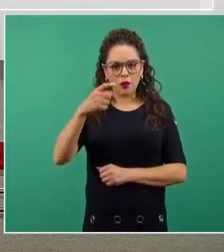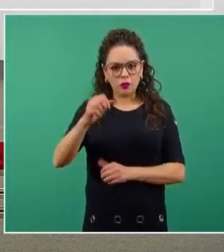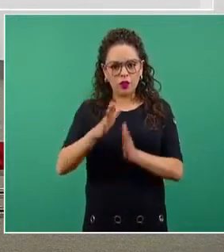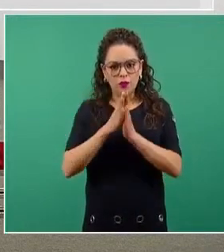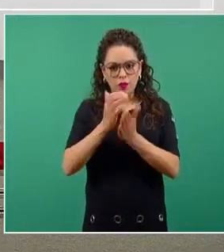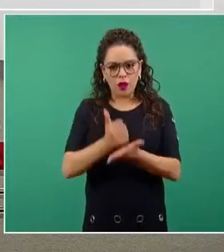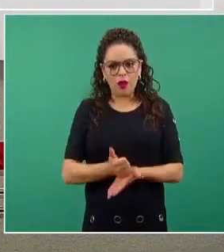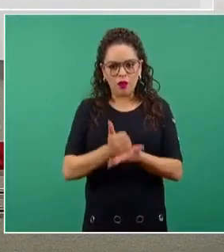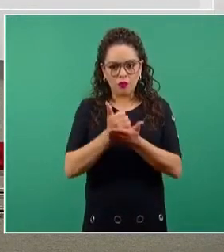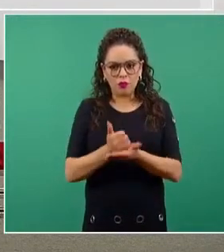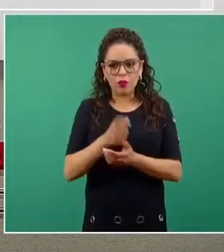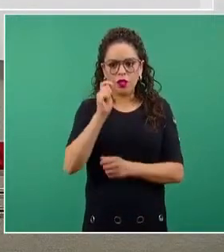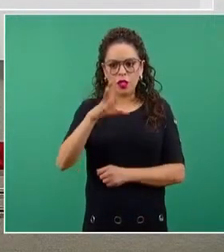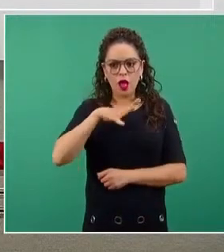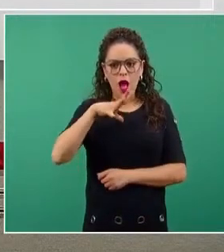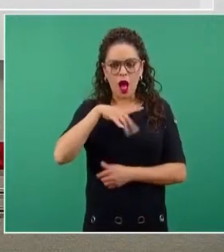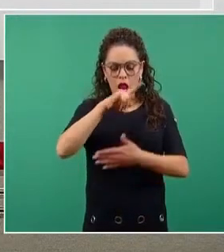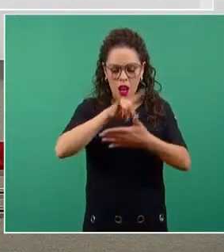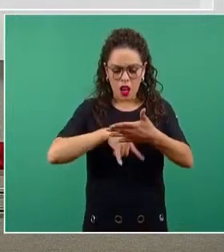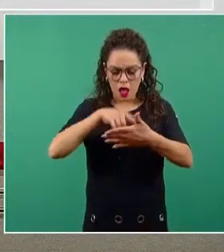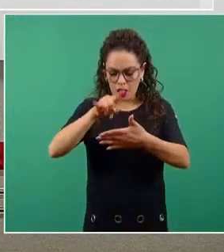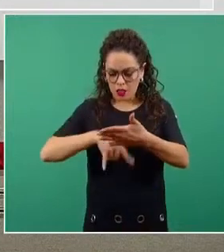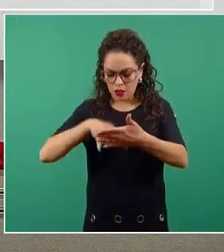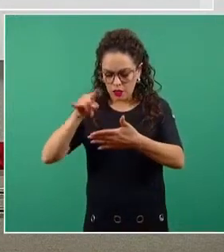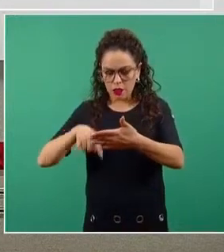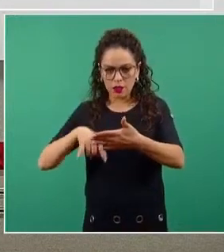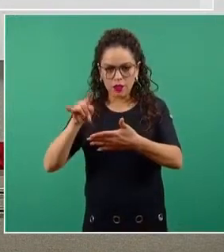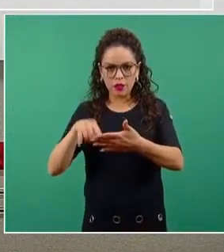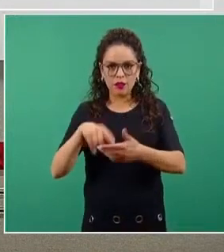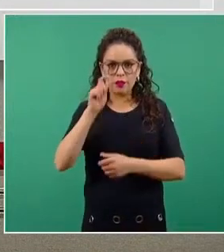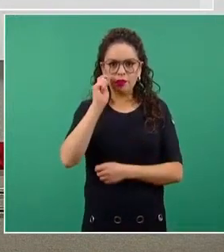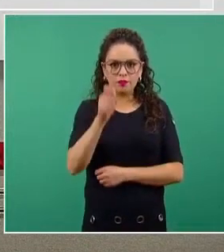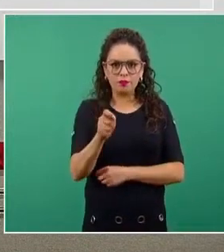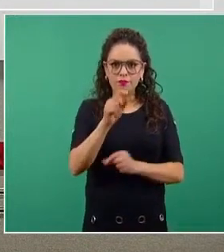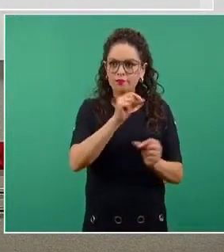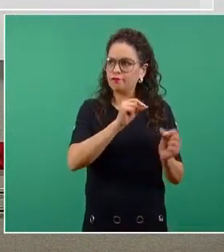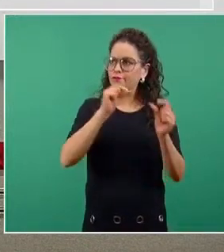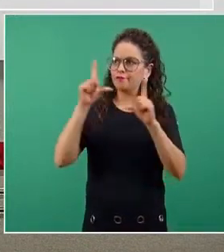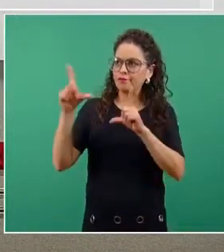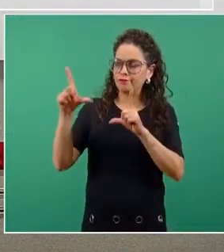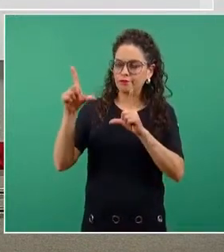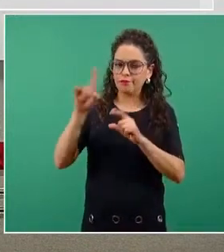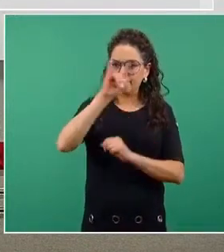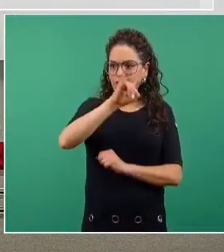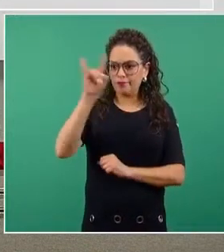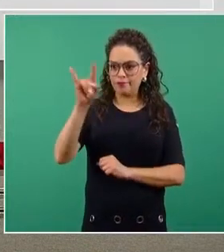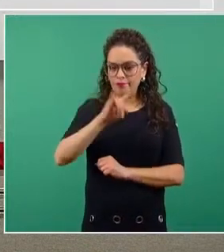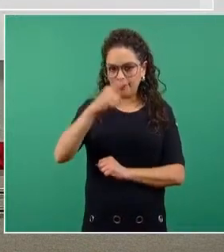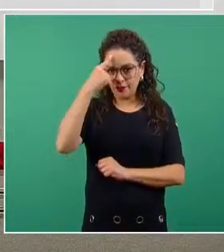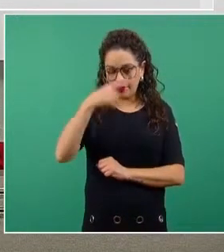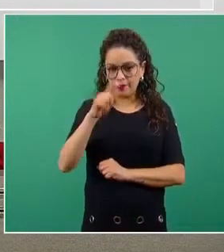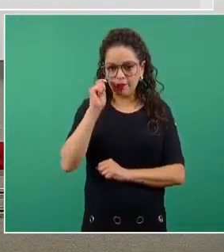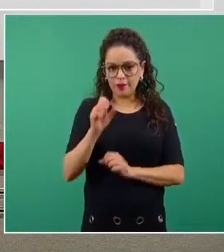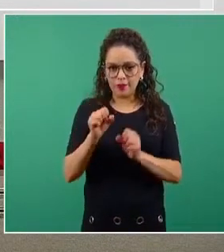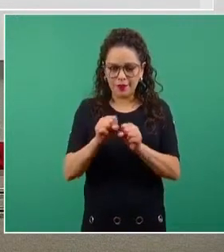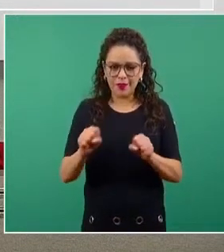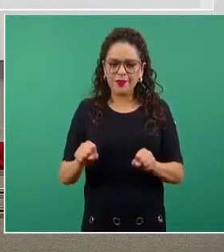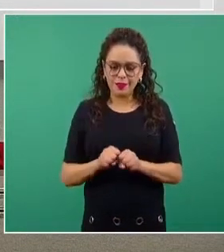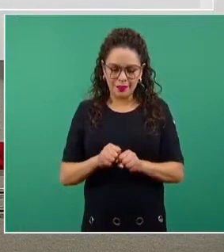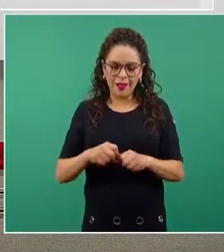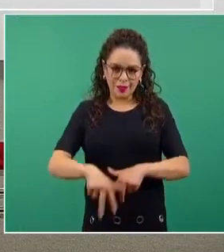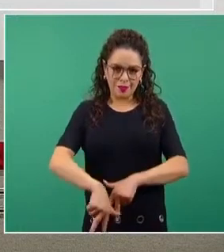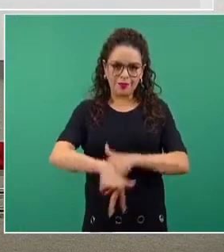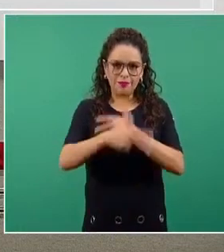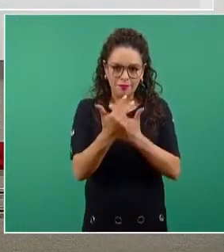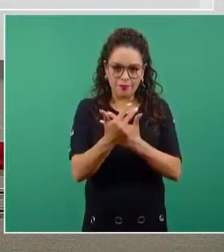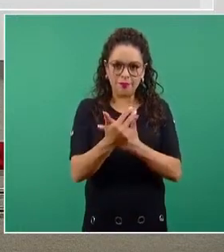cómo tenga el listado en la pantalla de la sala de videoconferencia, podamos identificar esas